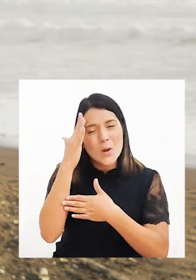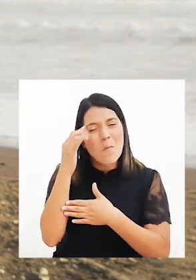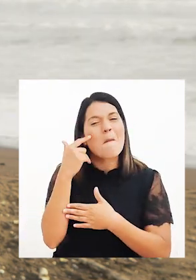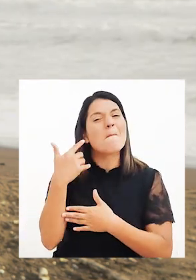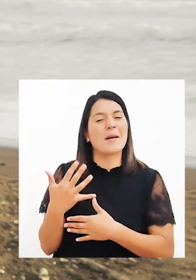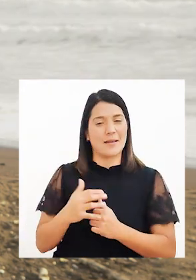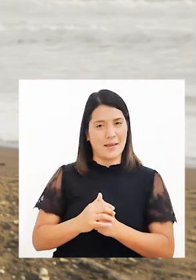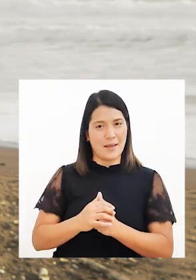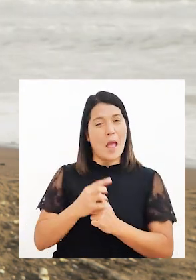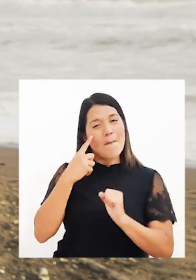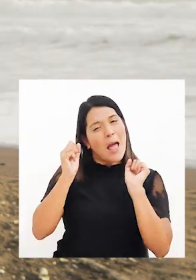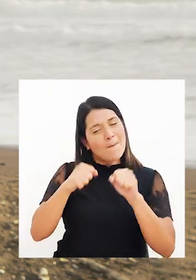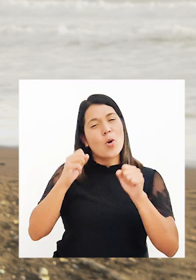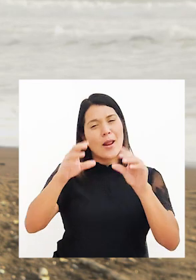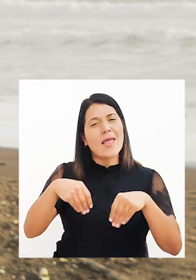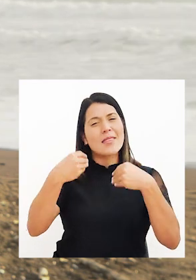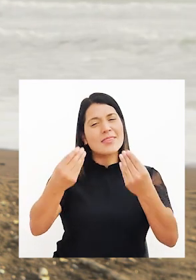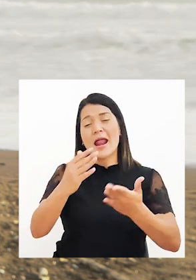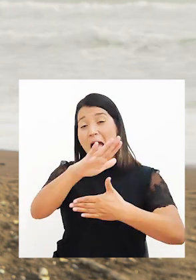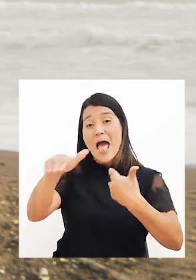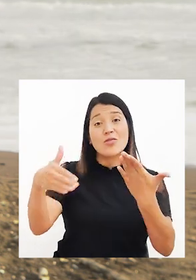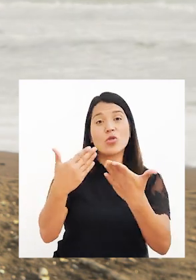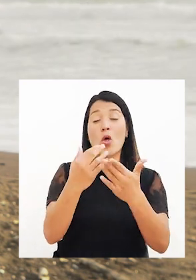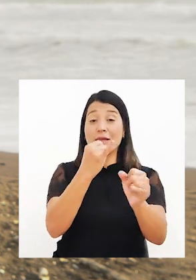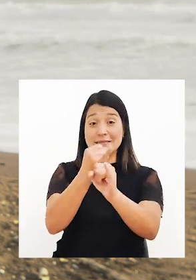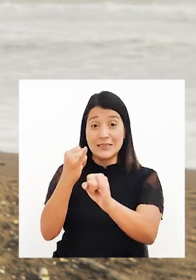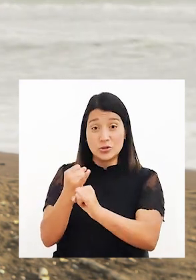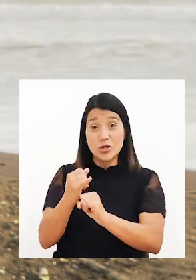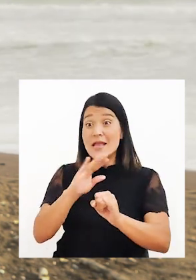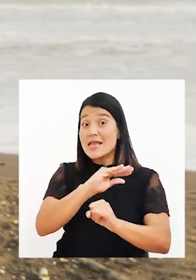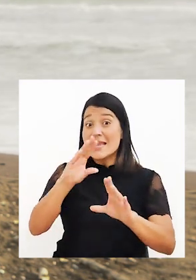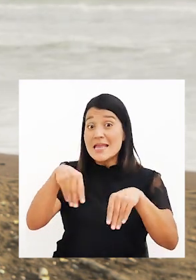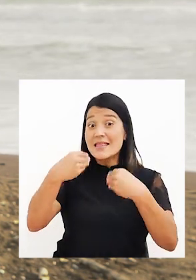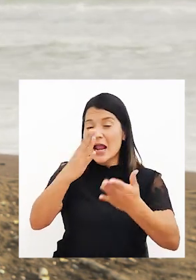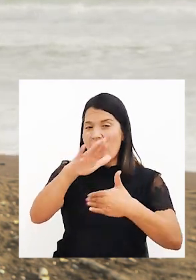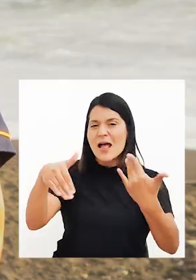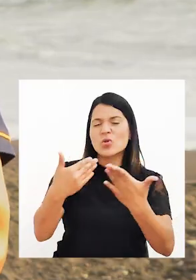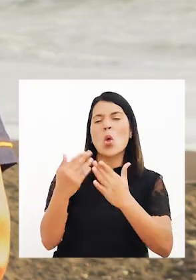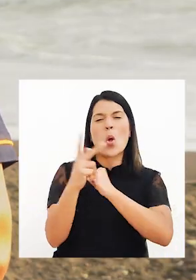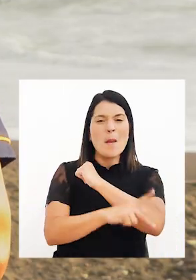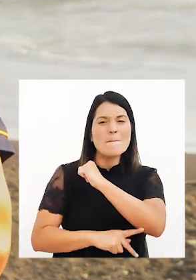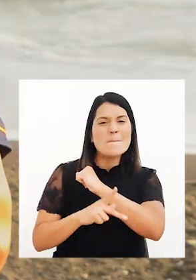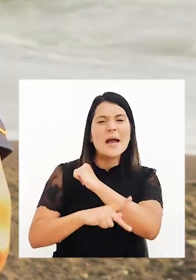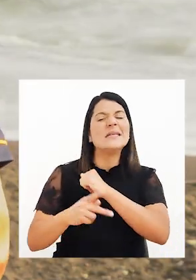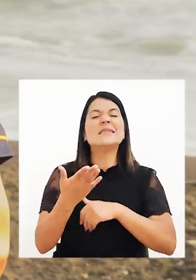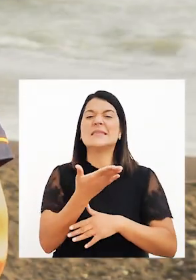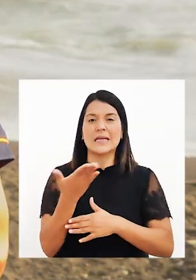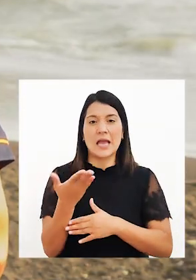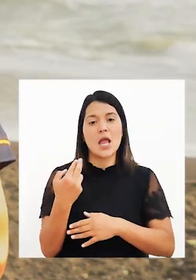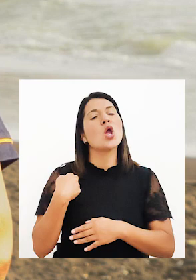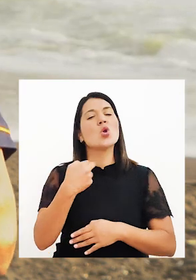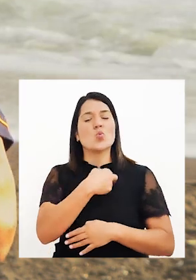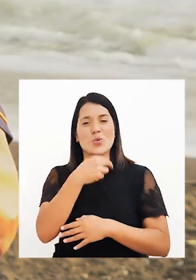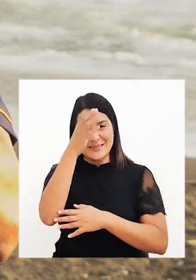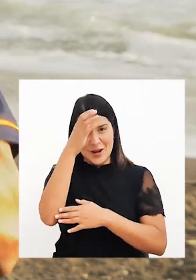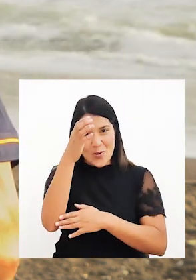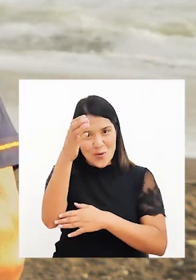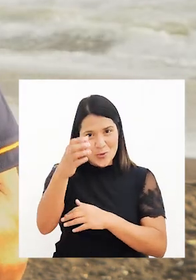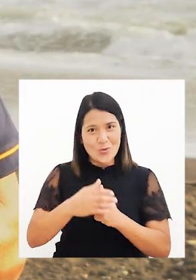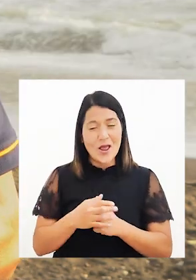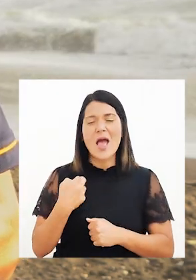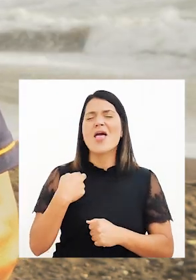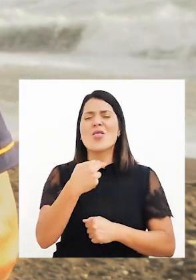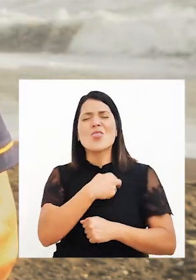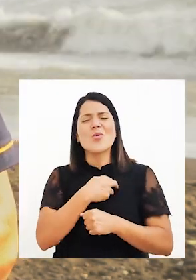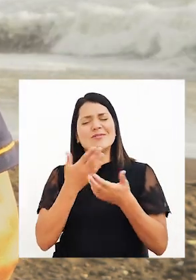precisamente por darle a todas las instituciones y a todo el país parte de lo que es nuestra cultura,